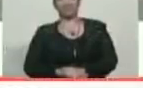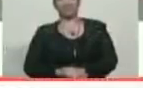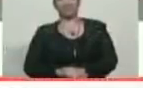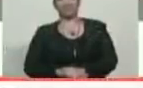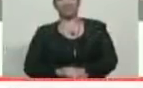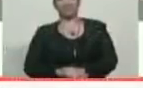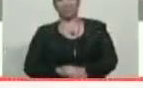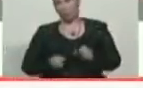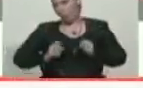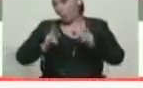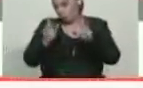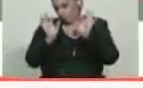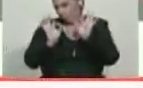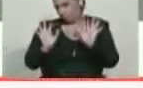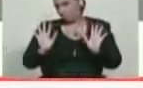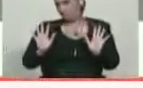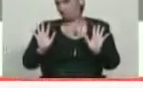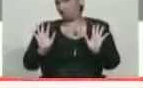Vamos a una oportunidad más.